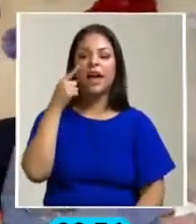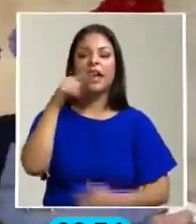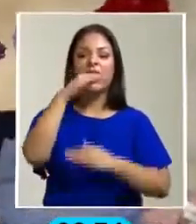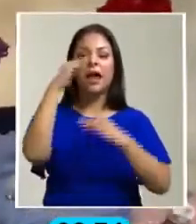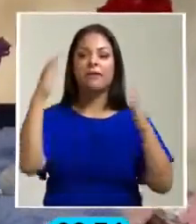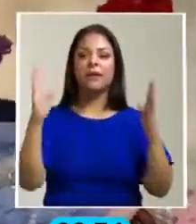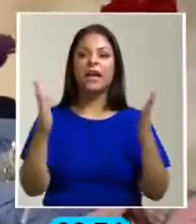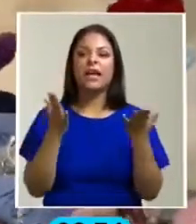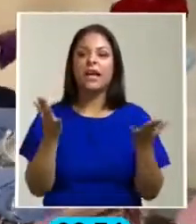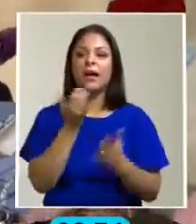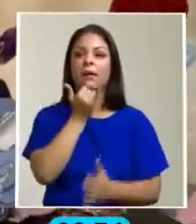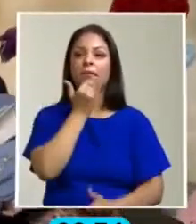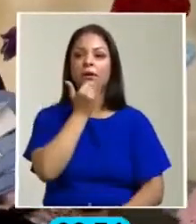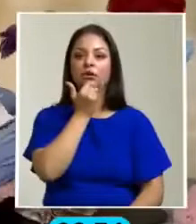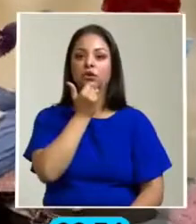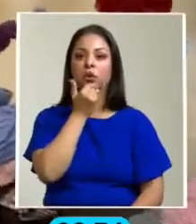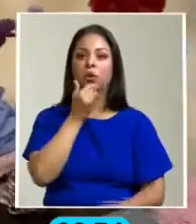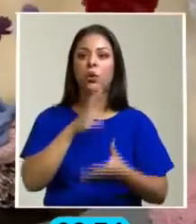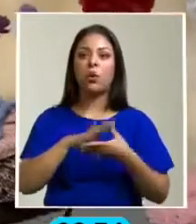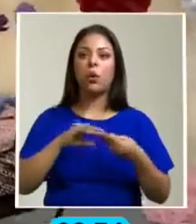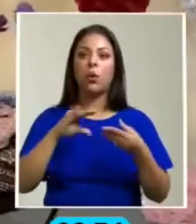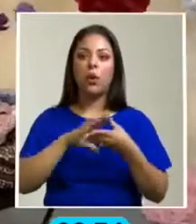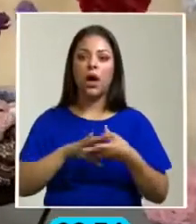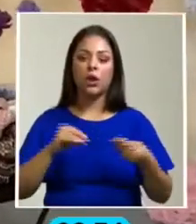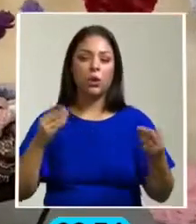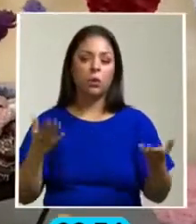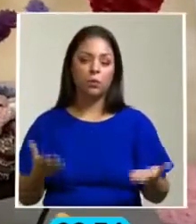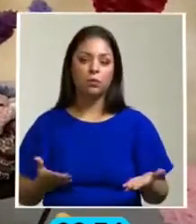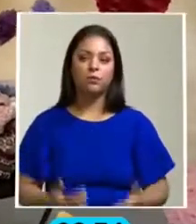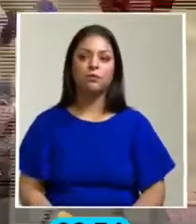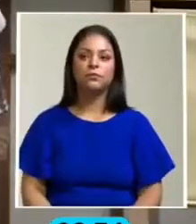con el cuento que nos contó la niña Carla?